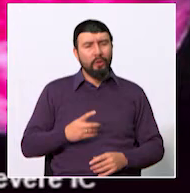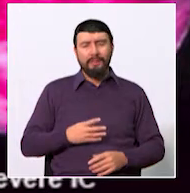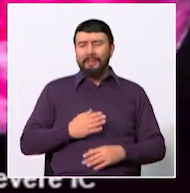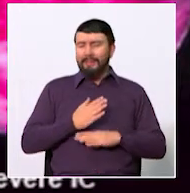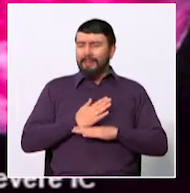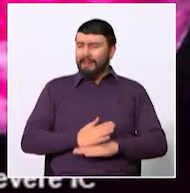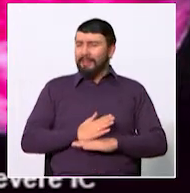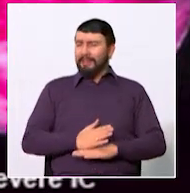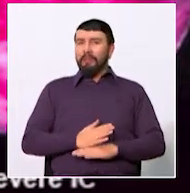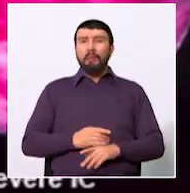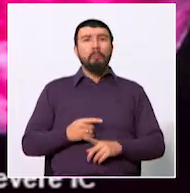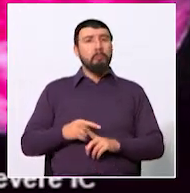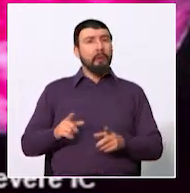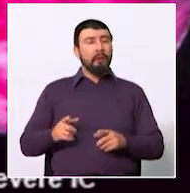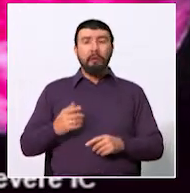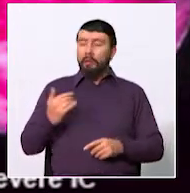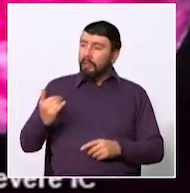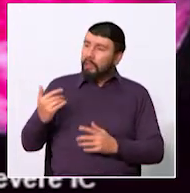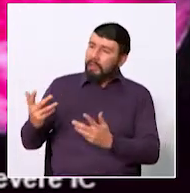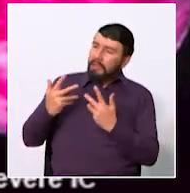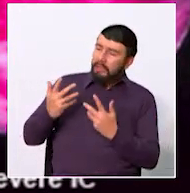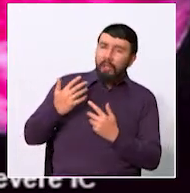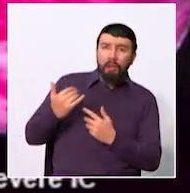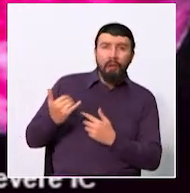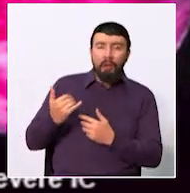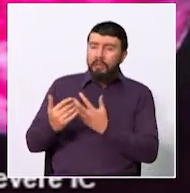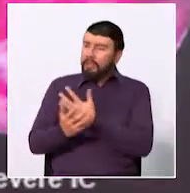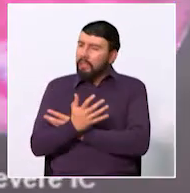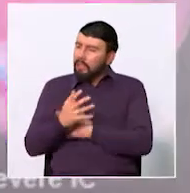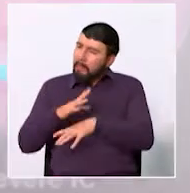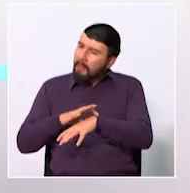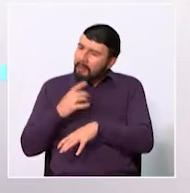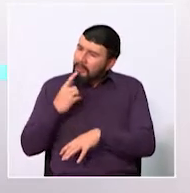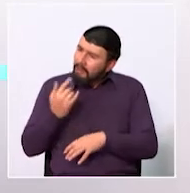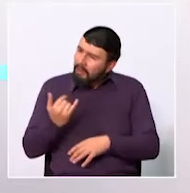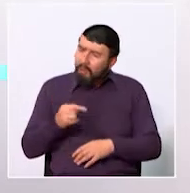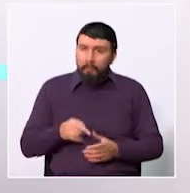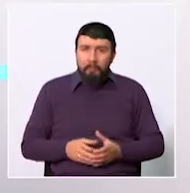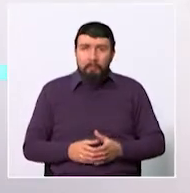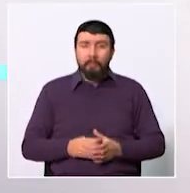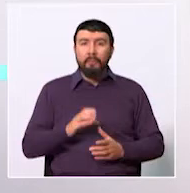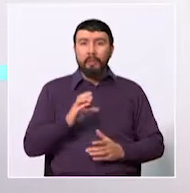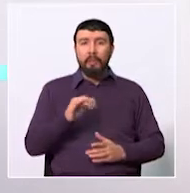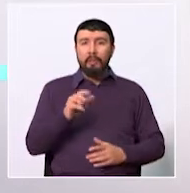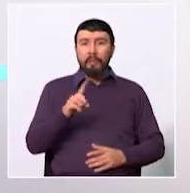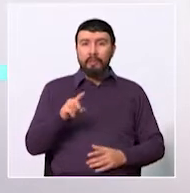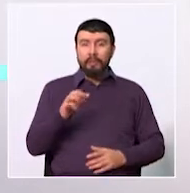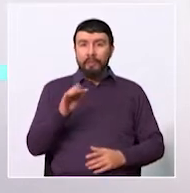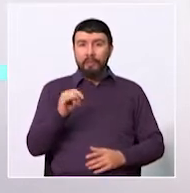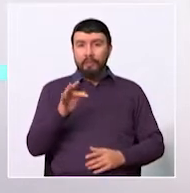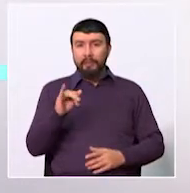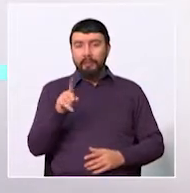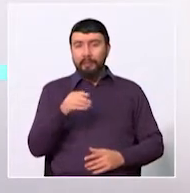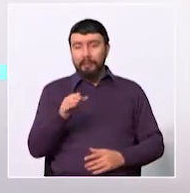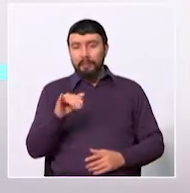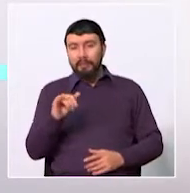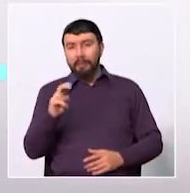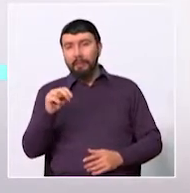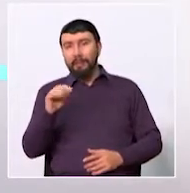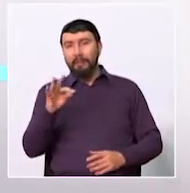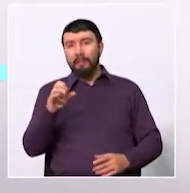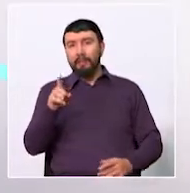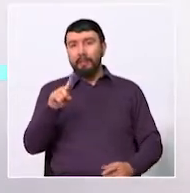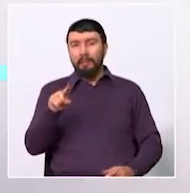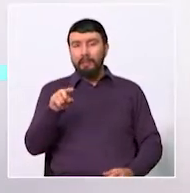infortunadamente lo que nos ha enseñado la ciencia médica es que realmente pues las cistitis intersticiales difícil manejo en muchos casos hay que darles